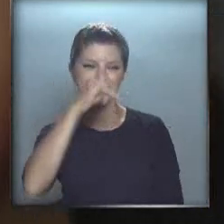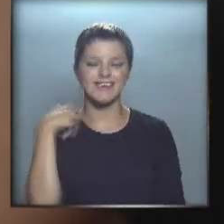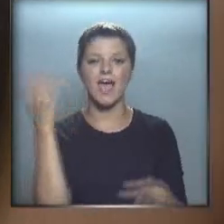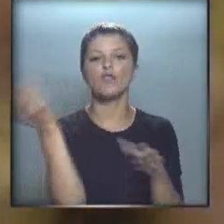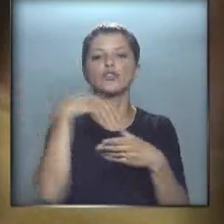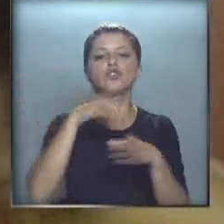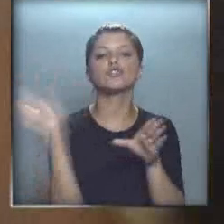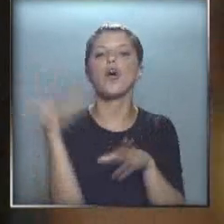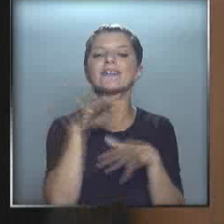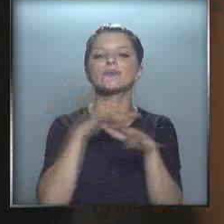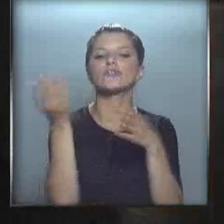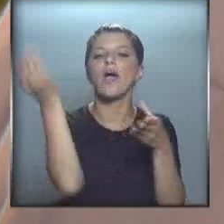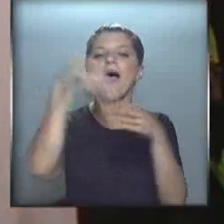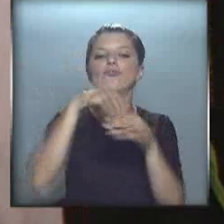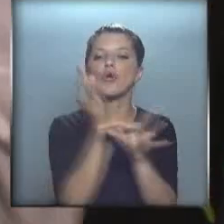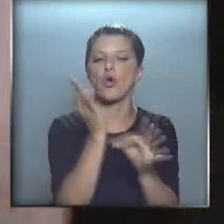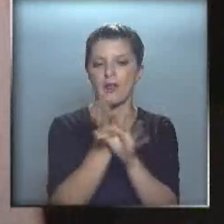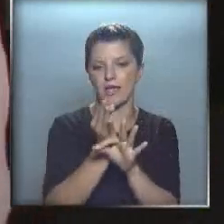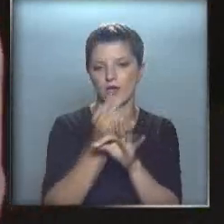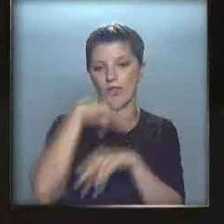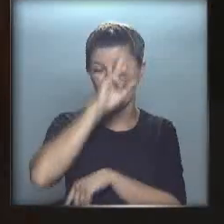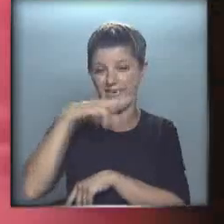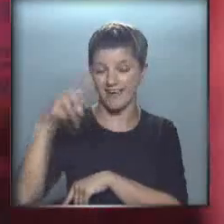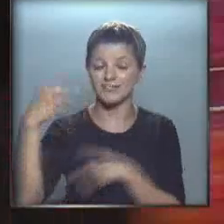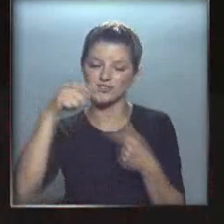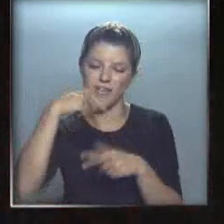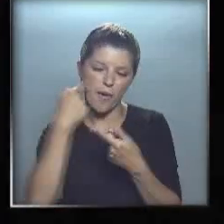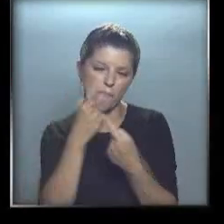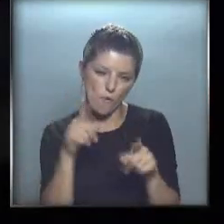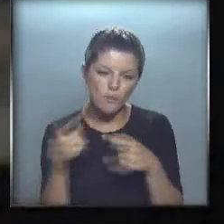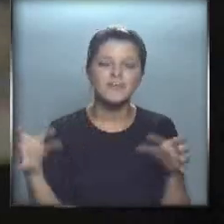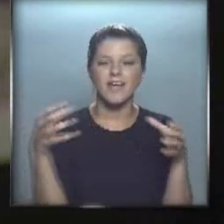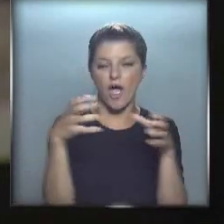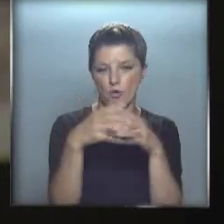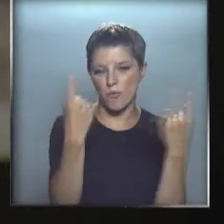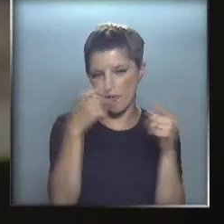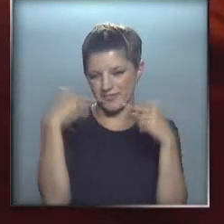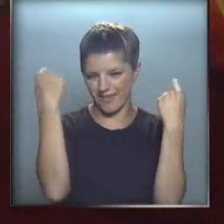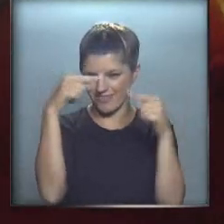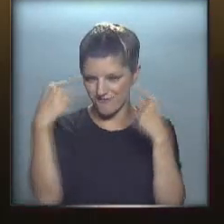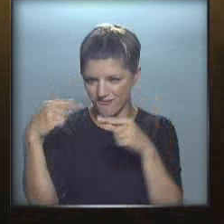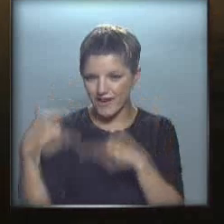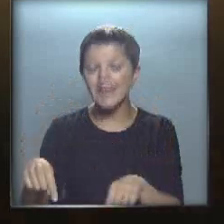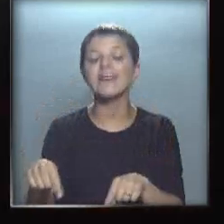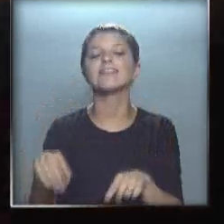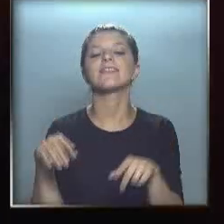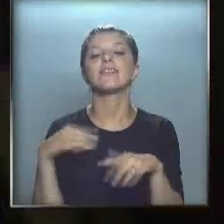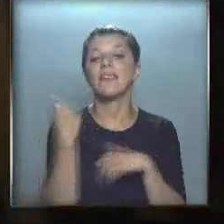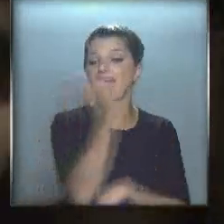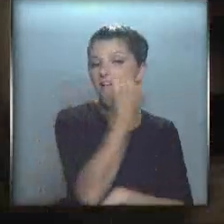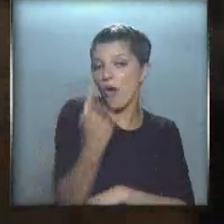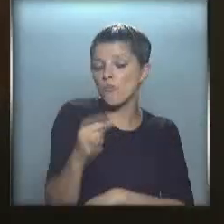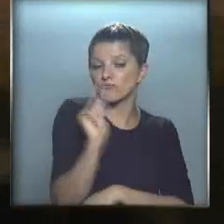Y entonces, eso nos da el pie a que haya muchísima música. Hay varias bandas dentro de la, dentro de la historia y cada banda tiene